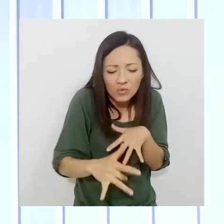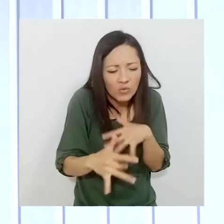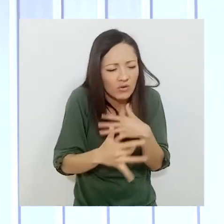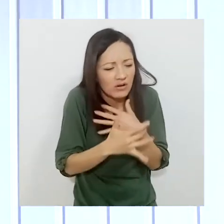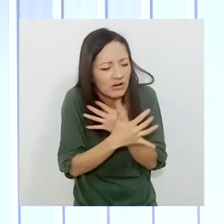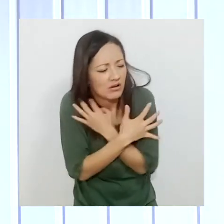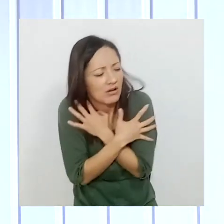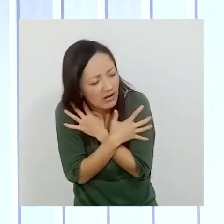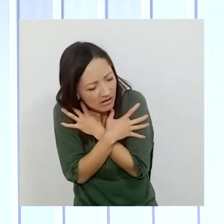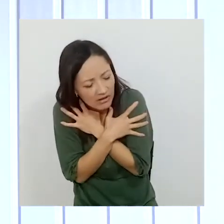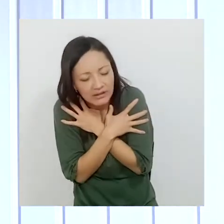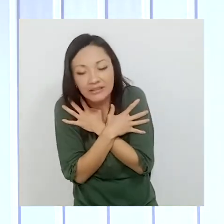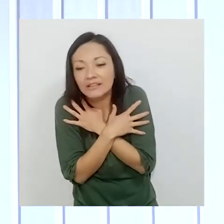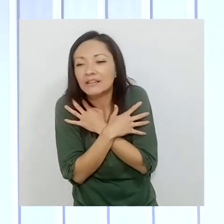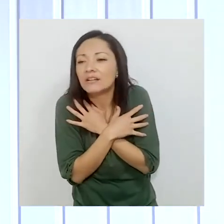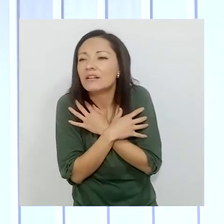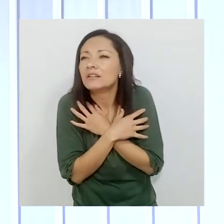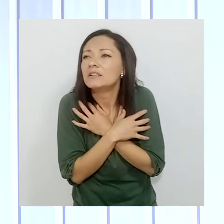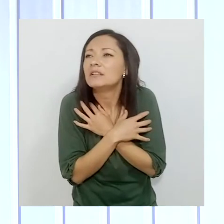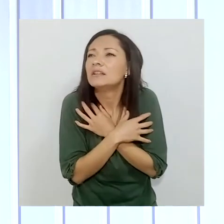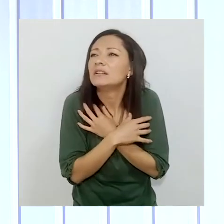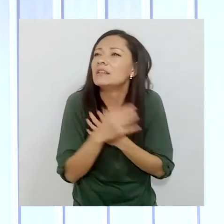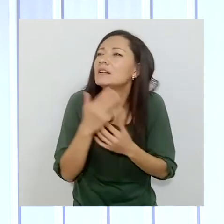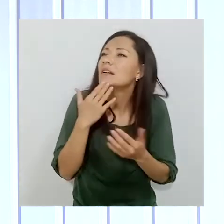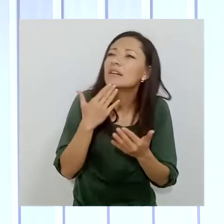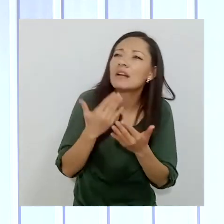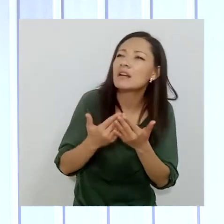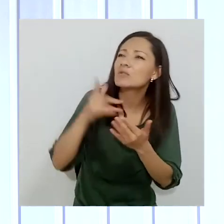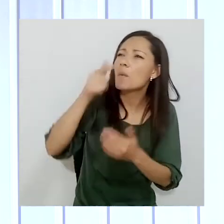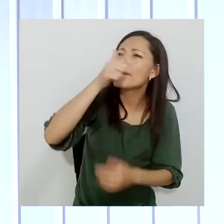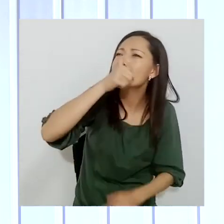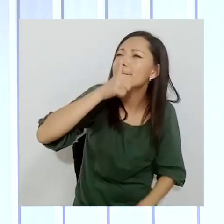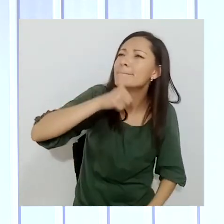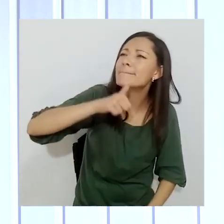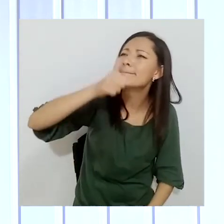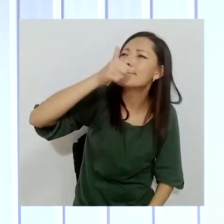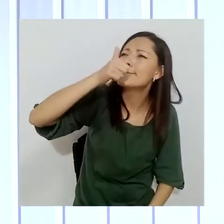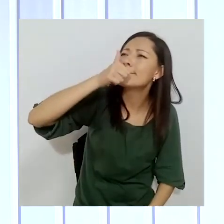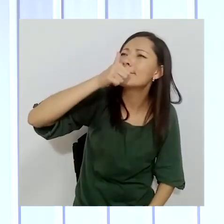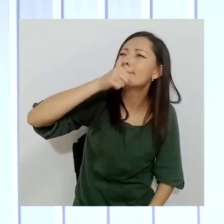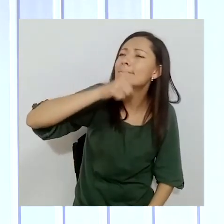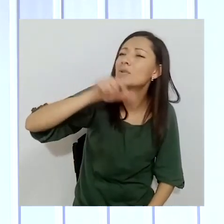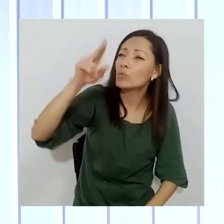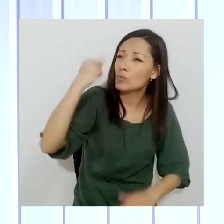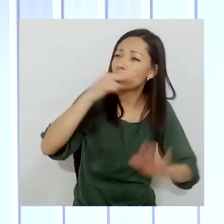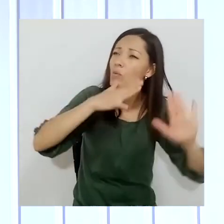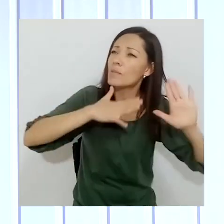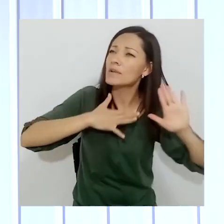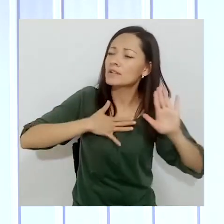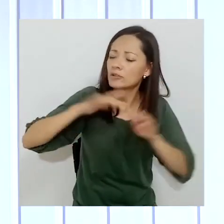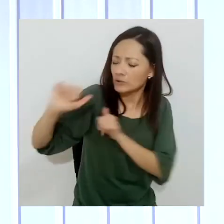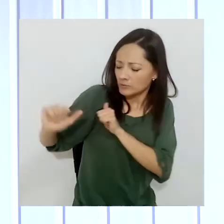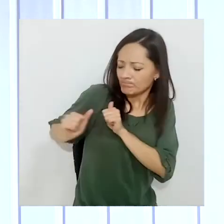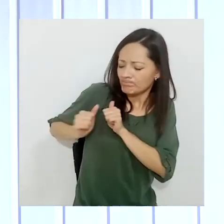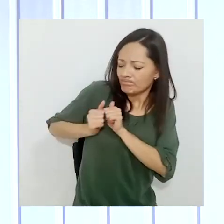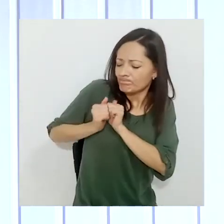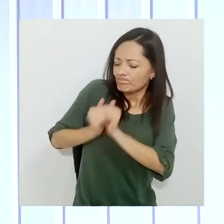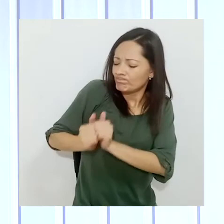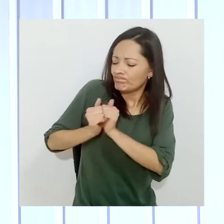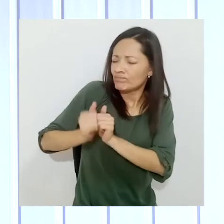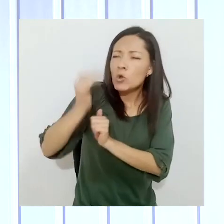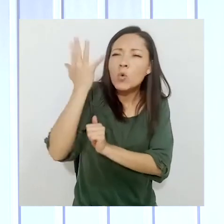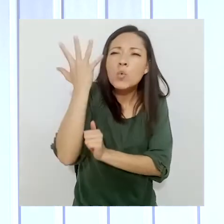trabados. Gracias por tu paciencia. Tú has prometido permanecer con nosotros todos los días hasta el